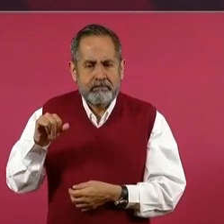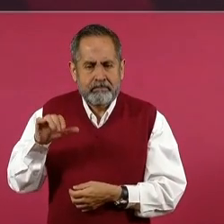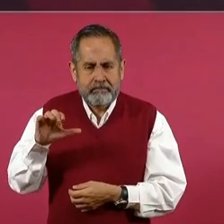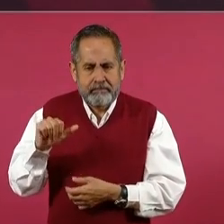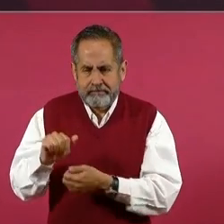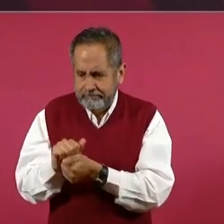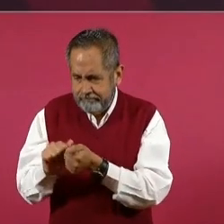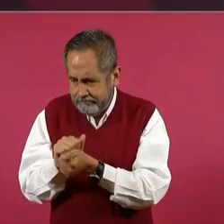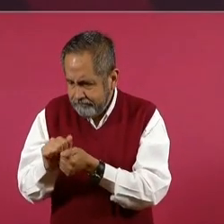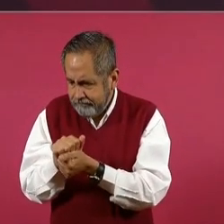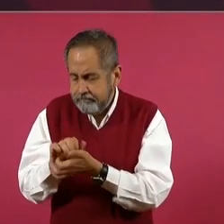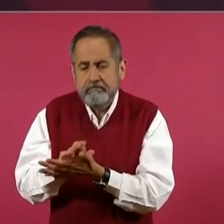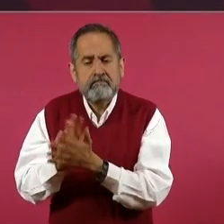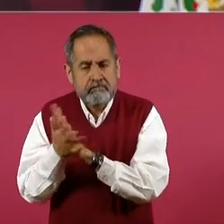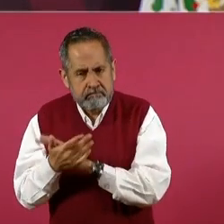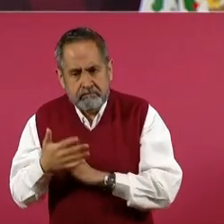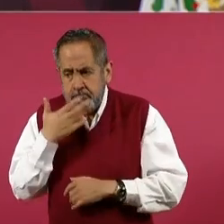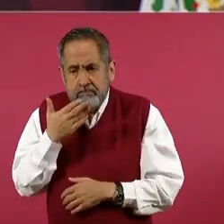para